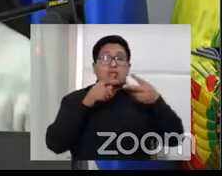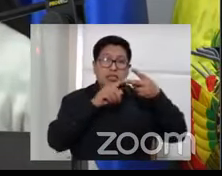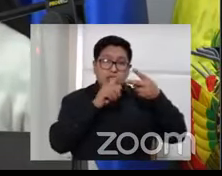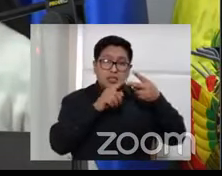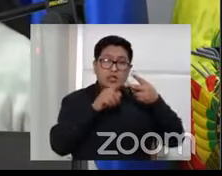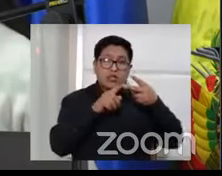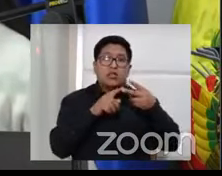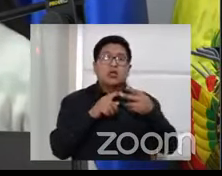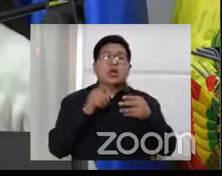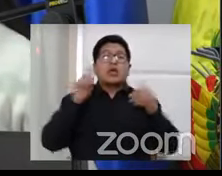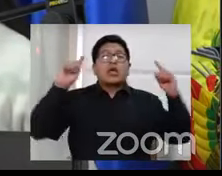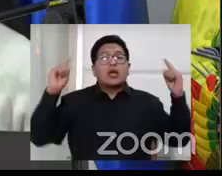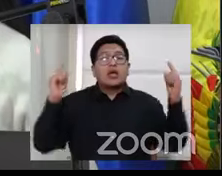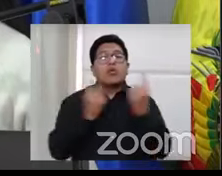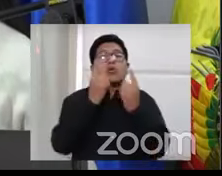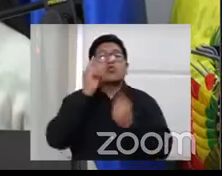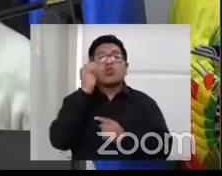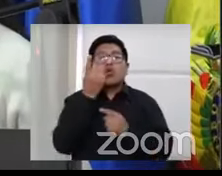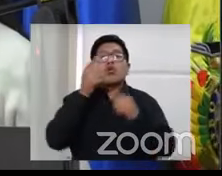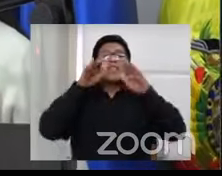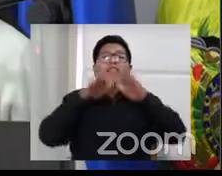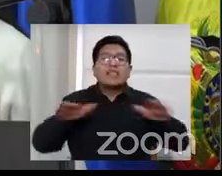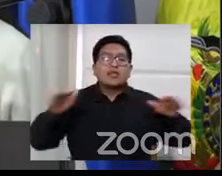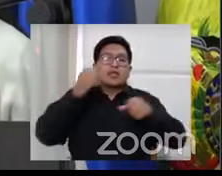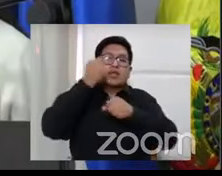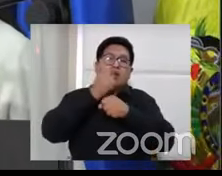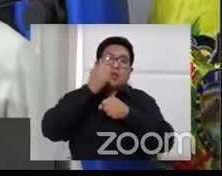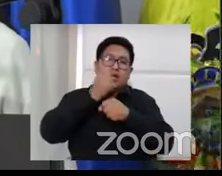no es solamente para trabajadores